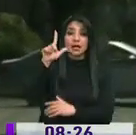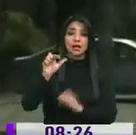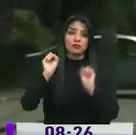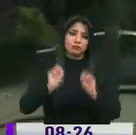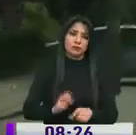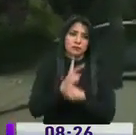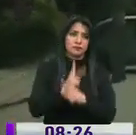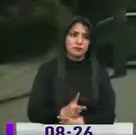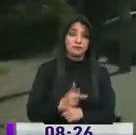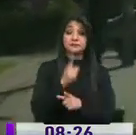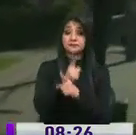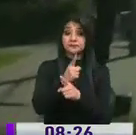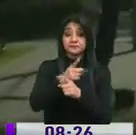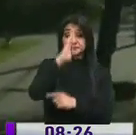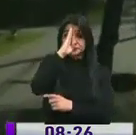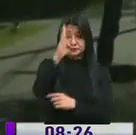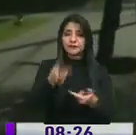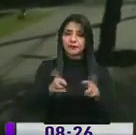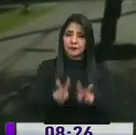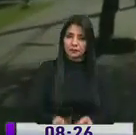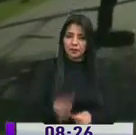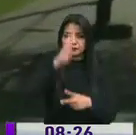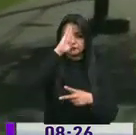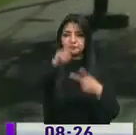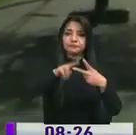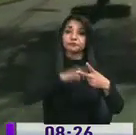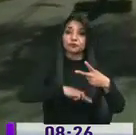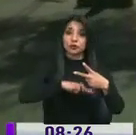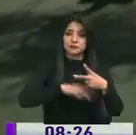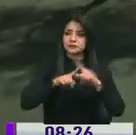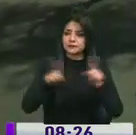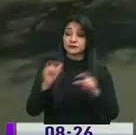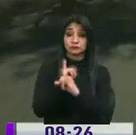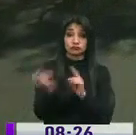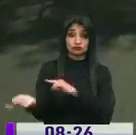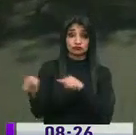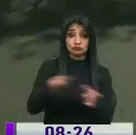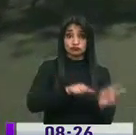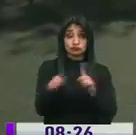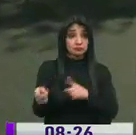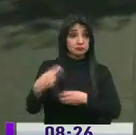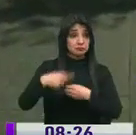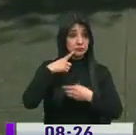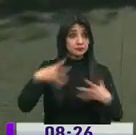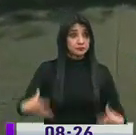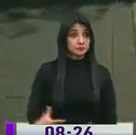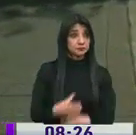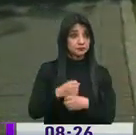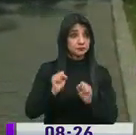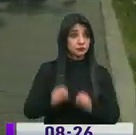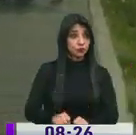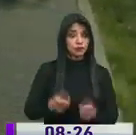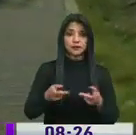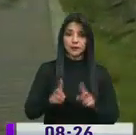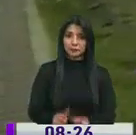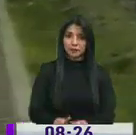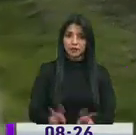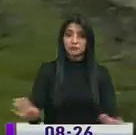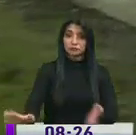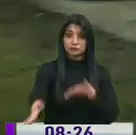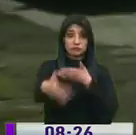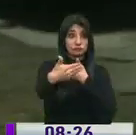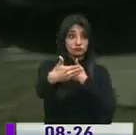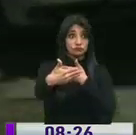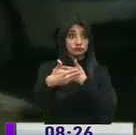cual también la Policía Nacional, la Policía Metropolitana, varias instancias van a participar en la seguridad y supongo que va a haber un cierre de esta vía,